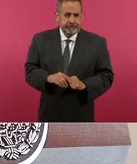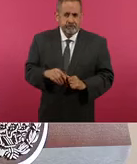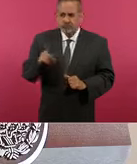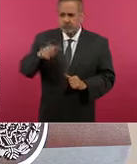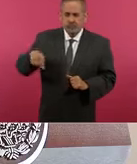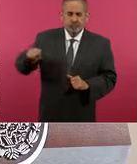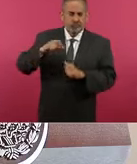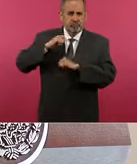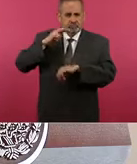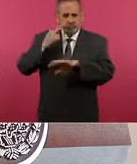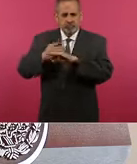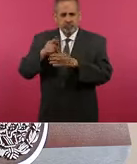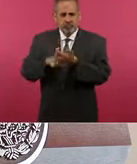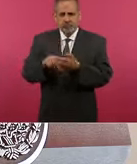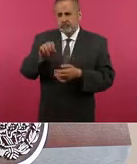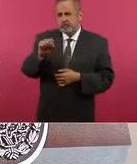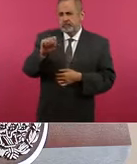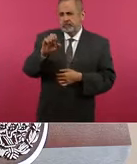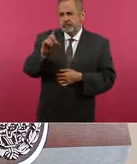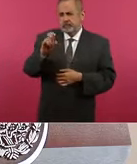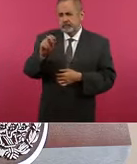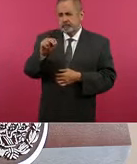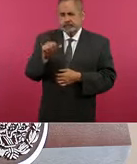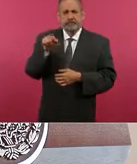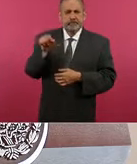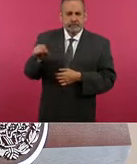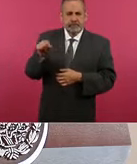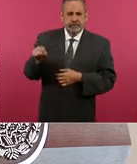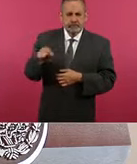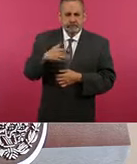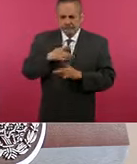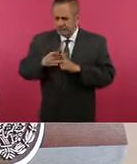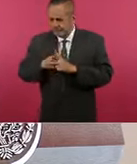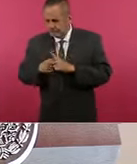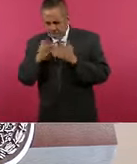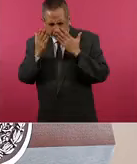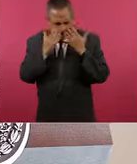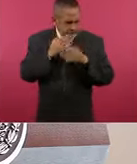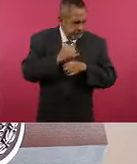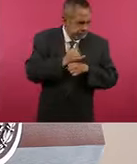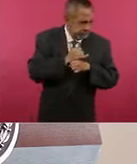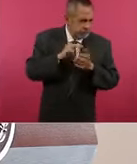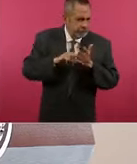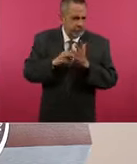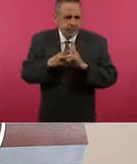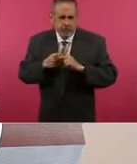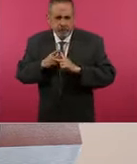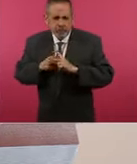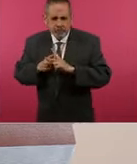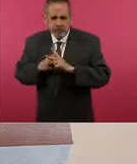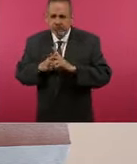encargados en la defensa, ¿no?, se hicieron los estudios correspondientes.